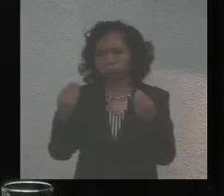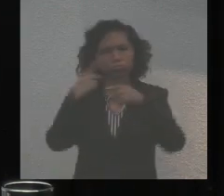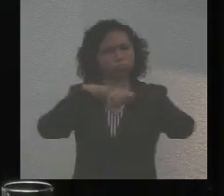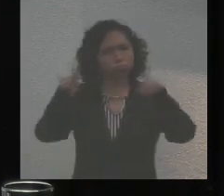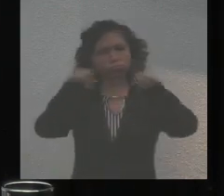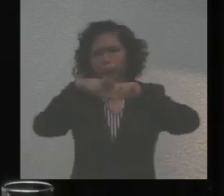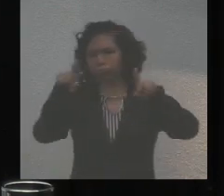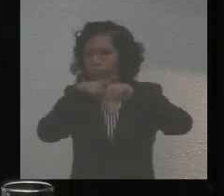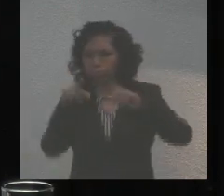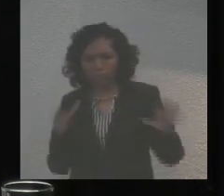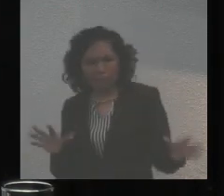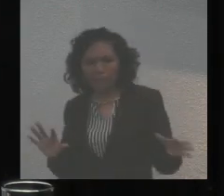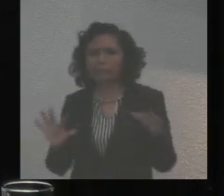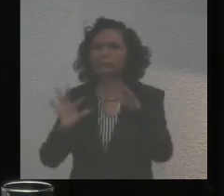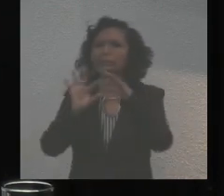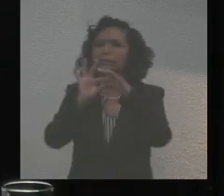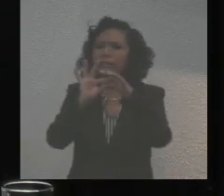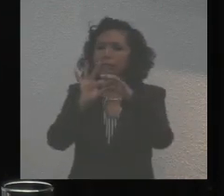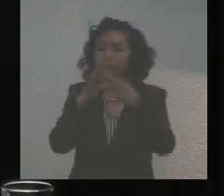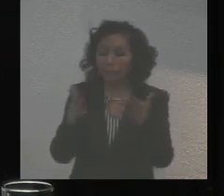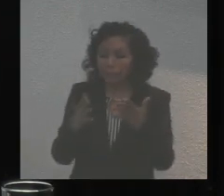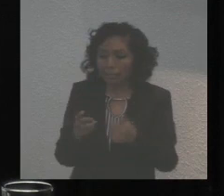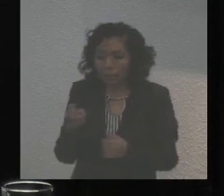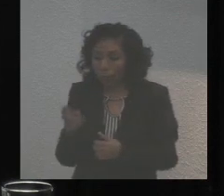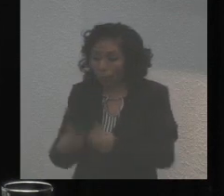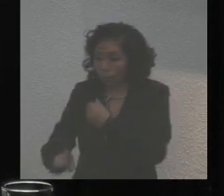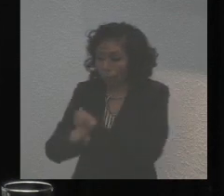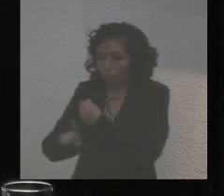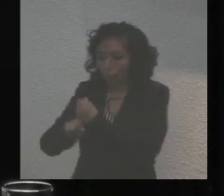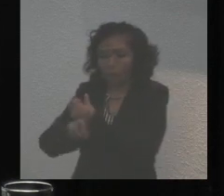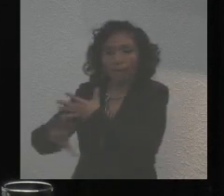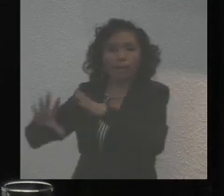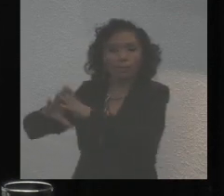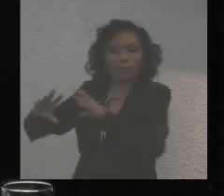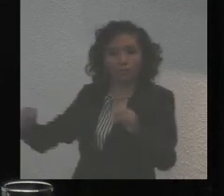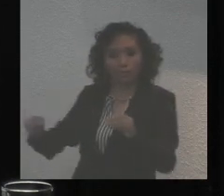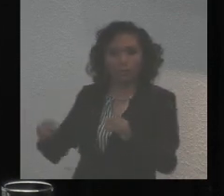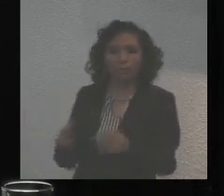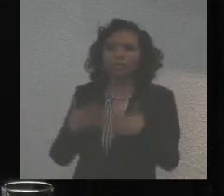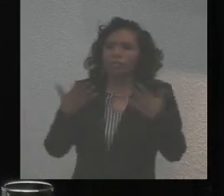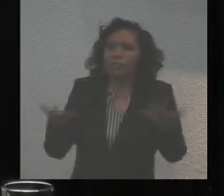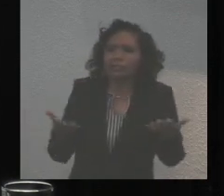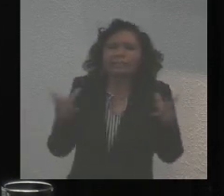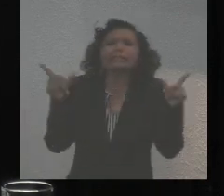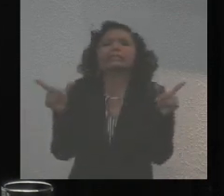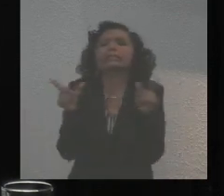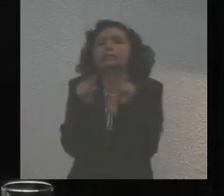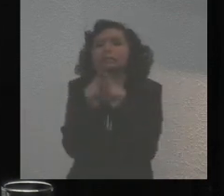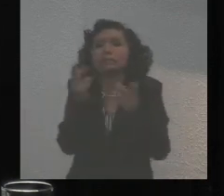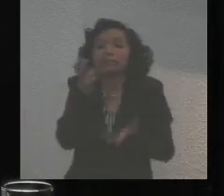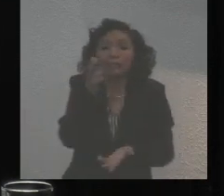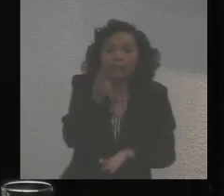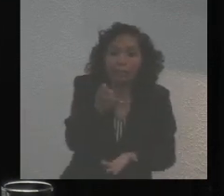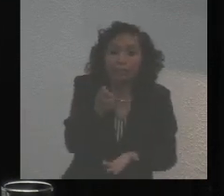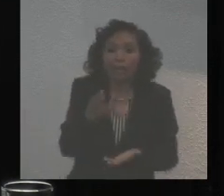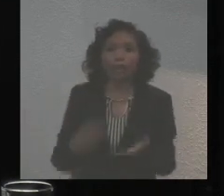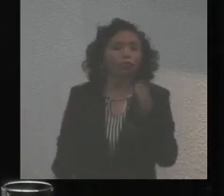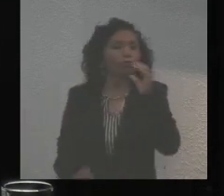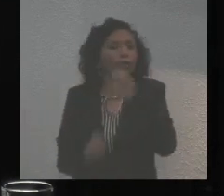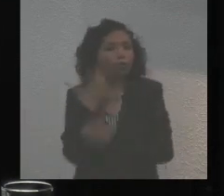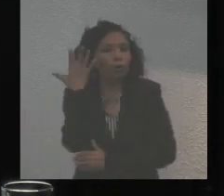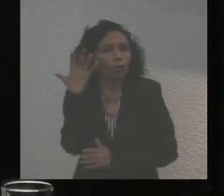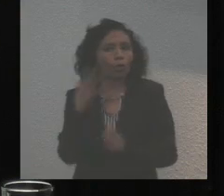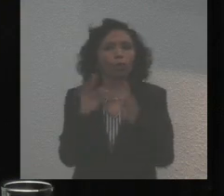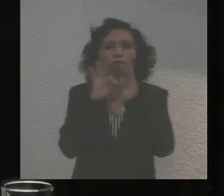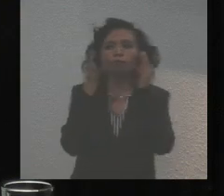se entrelazan para atacar las causas fundamentales de la desigualdad. En síntesis, esta es nuestra nueva forma de